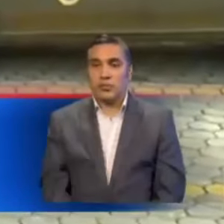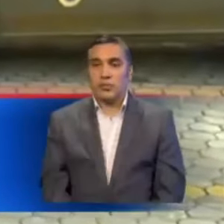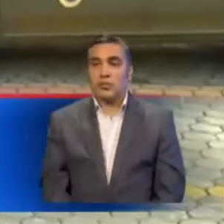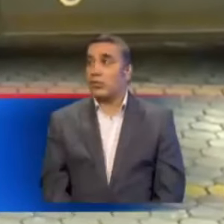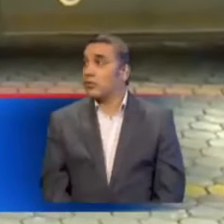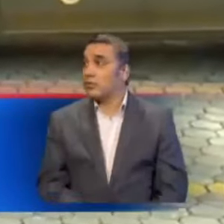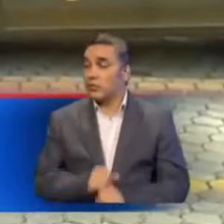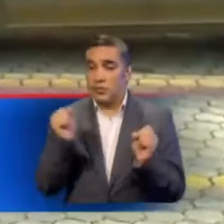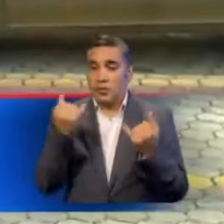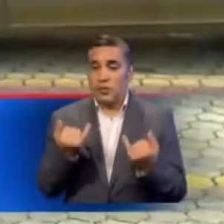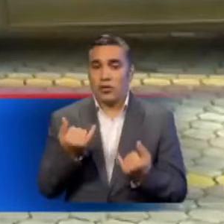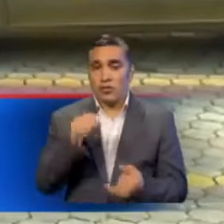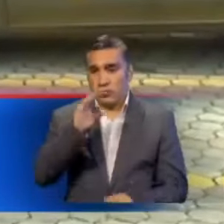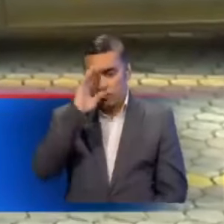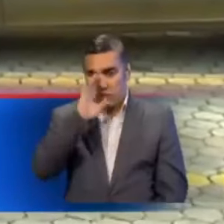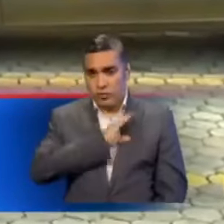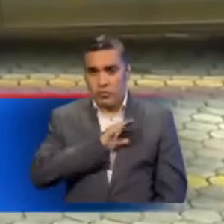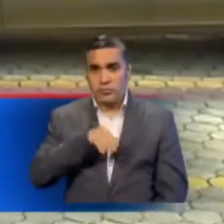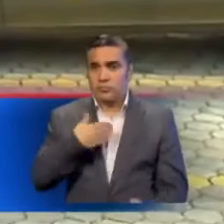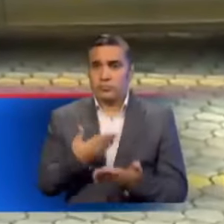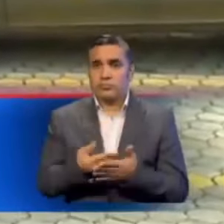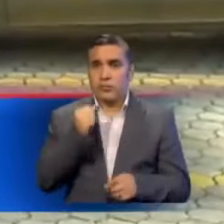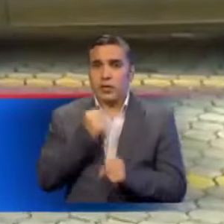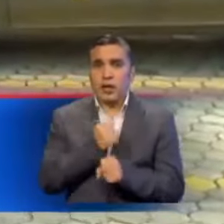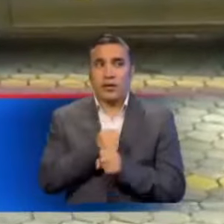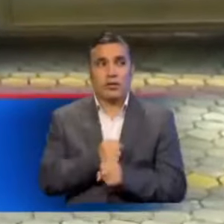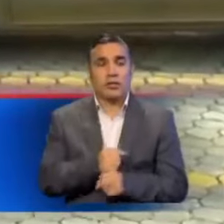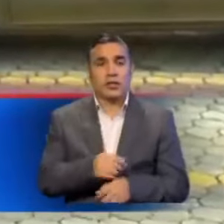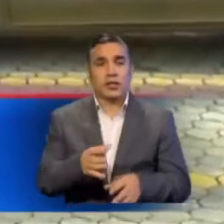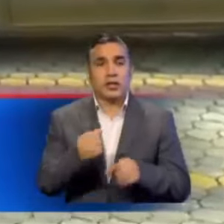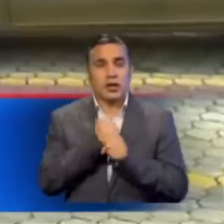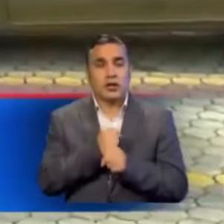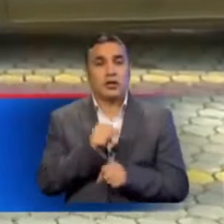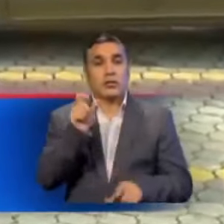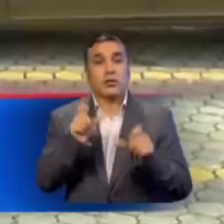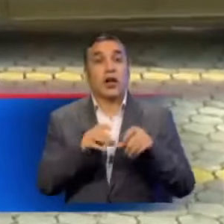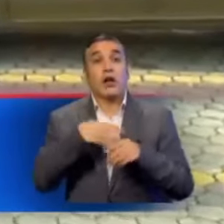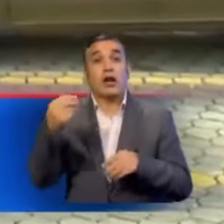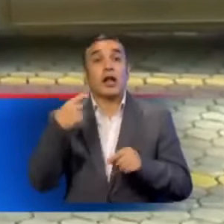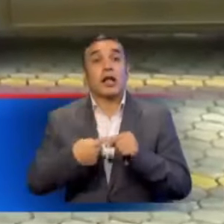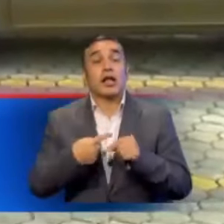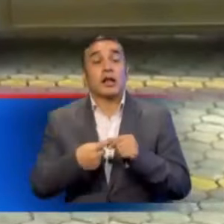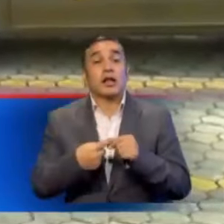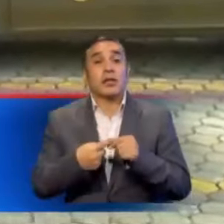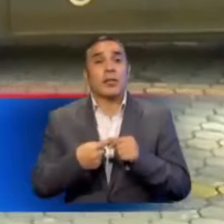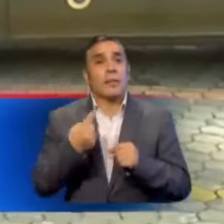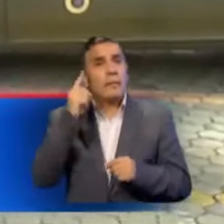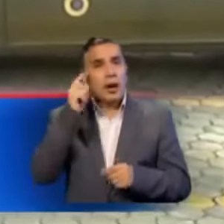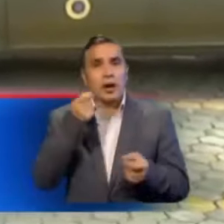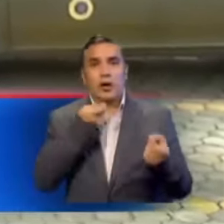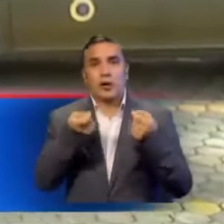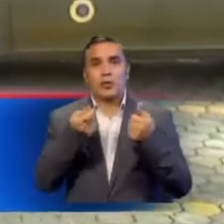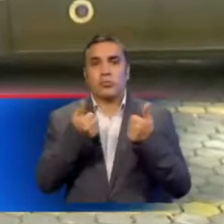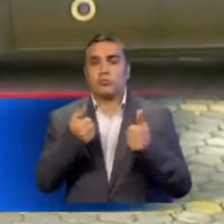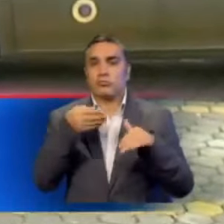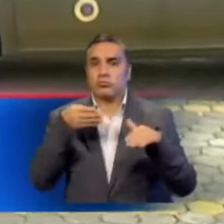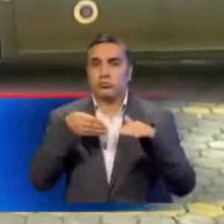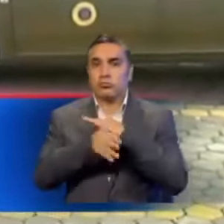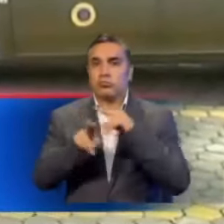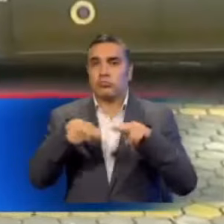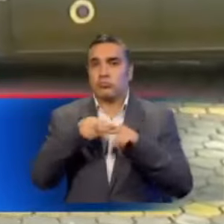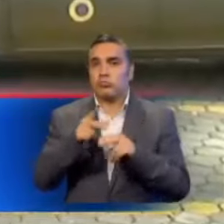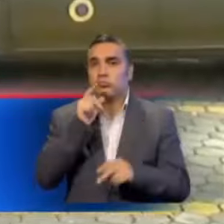La mañana de hoy la Policía Nacional desarrolló un operativo de seguridad a las afueras de Quito justamente para controlar el ingreso normal